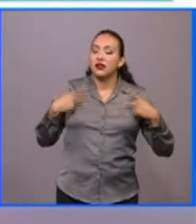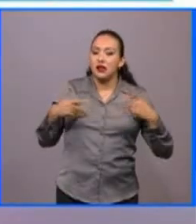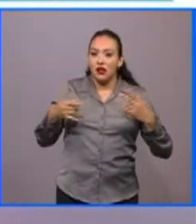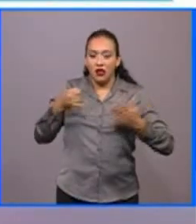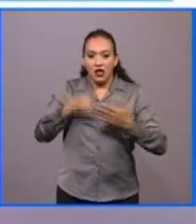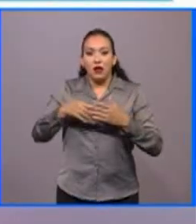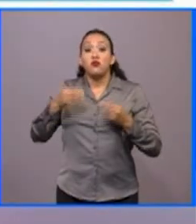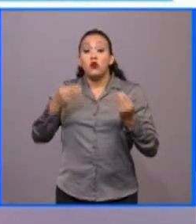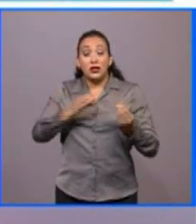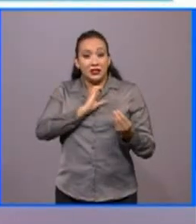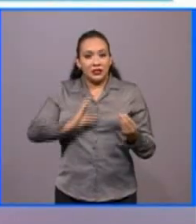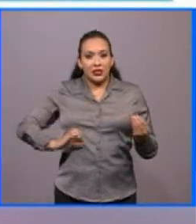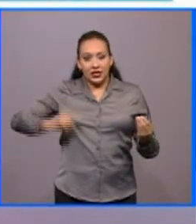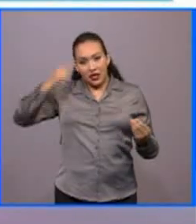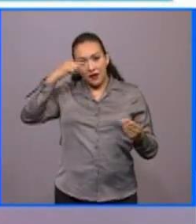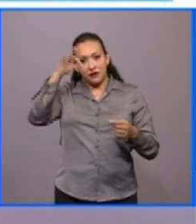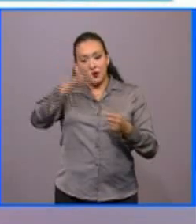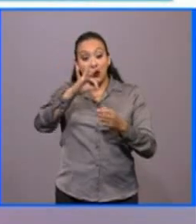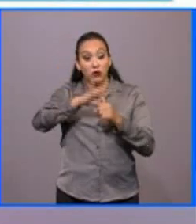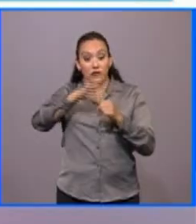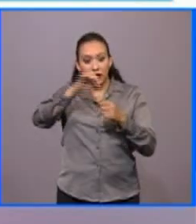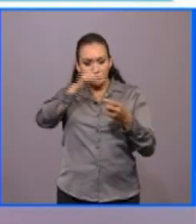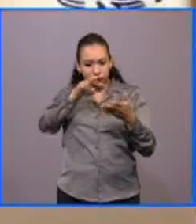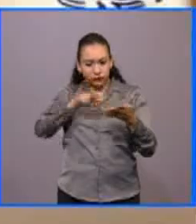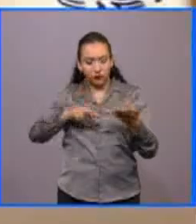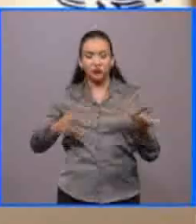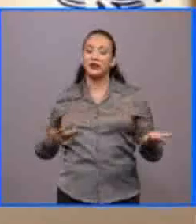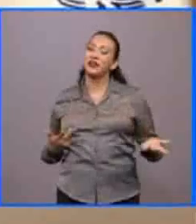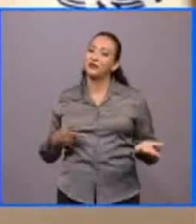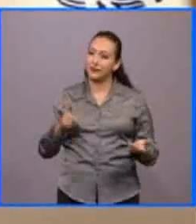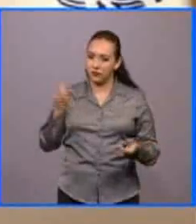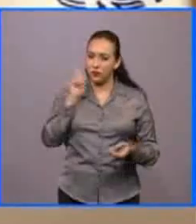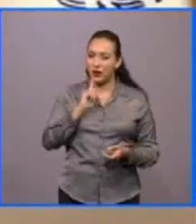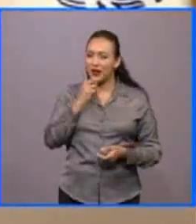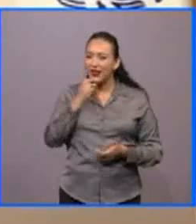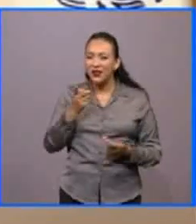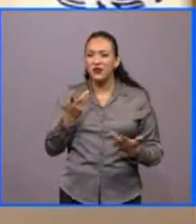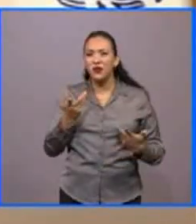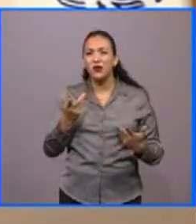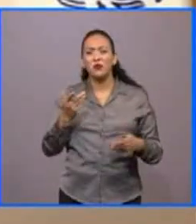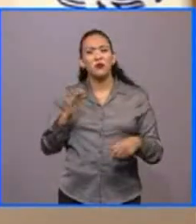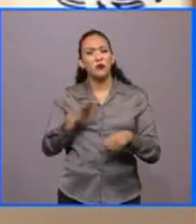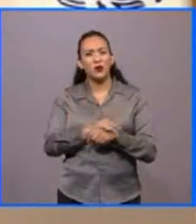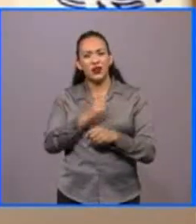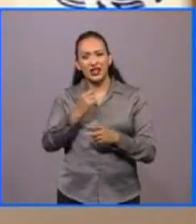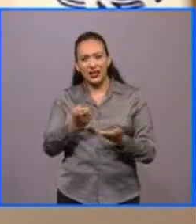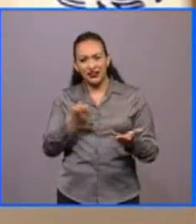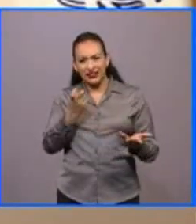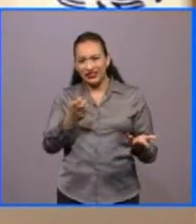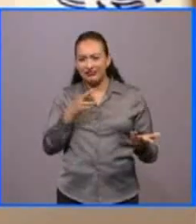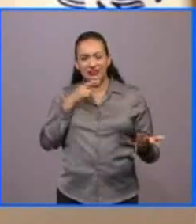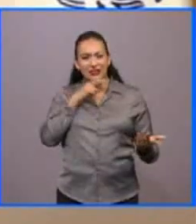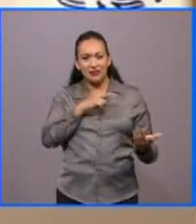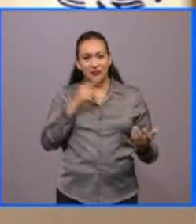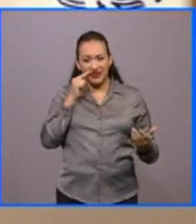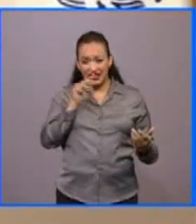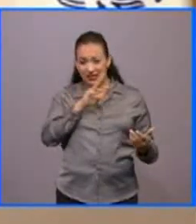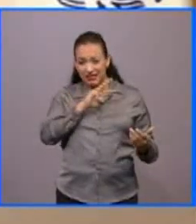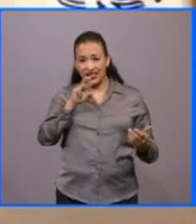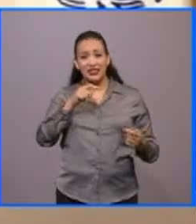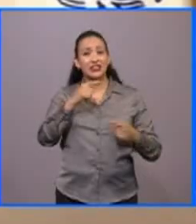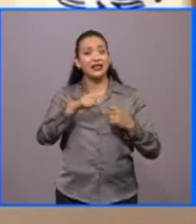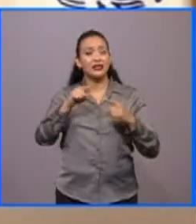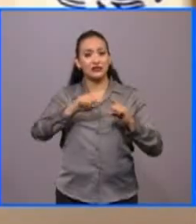de cargos por especialidades a elegir. La consejera explicó el por qué se trasladaron los cómputos electorales a los 300